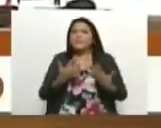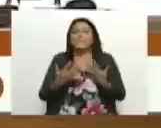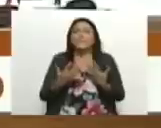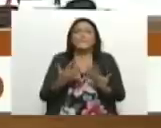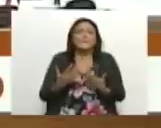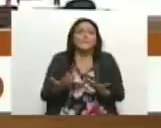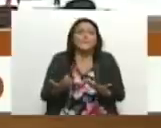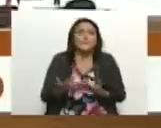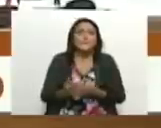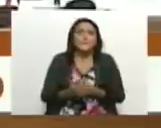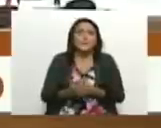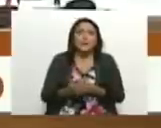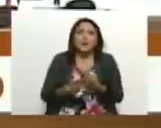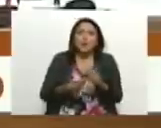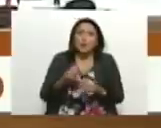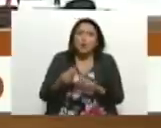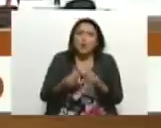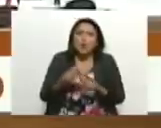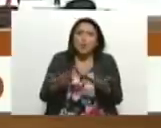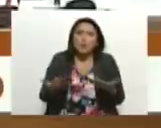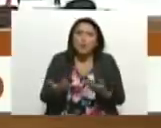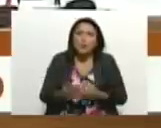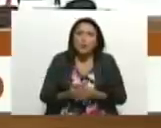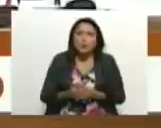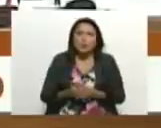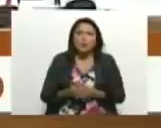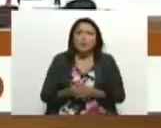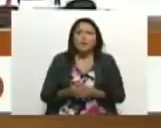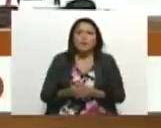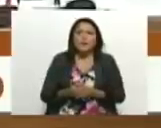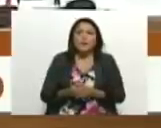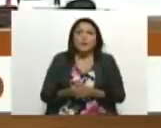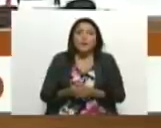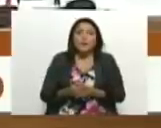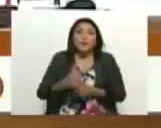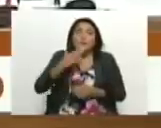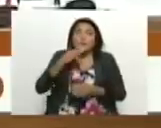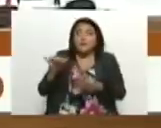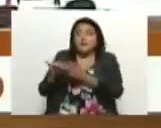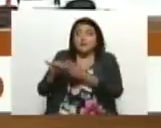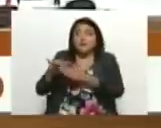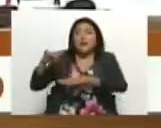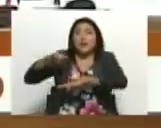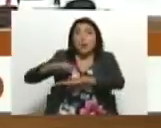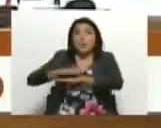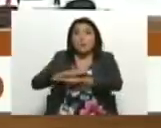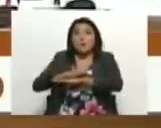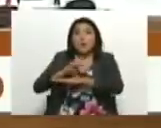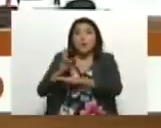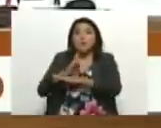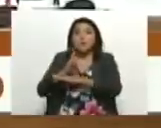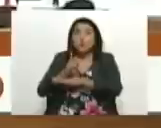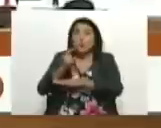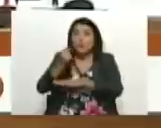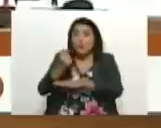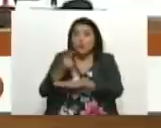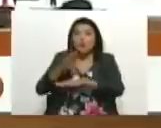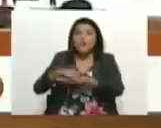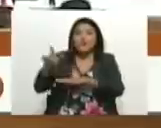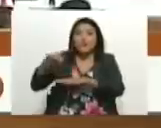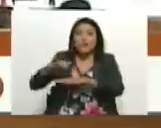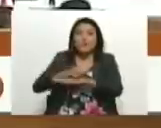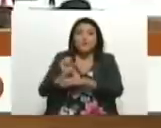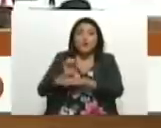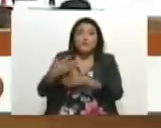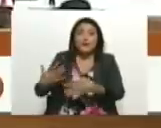¿Qué variables tomaron en cuenta? ¿Cómo ponen en peligro? Porque ahí está un aeropuerto que se usa muy poco, es un aeropuerto de, ¿cómo se llama?, de emergencia, pero